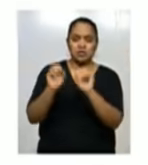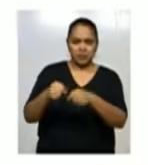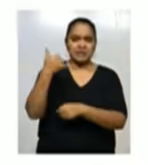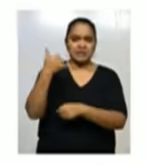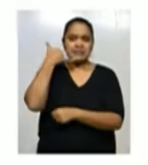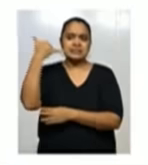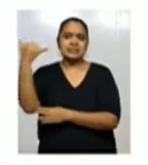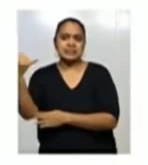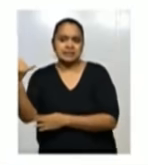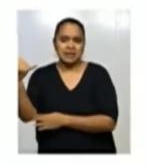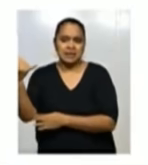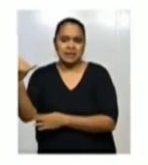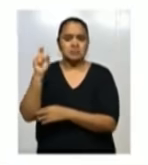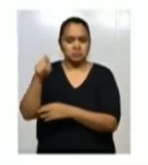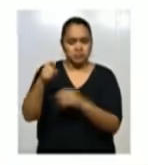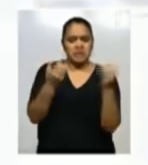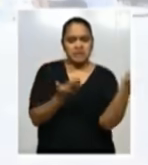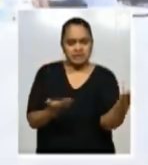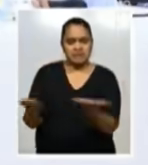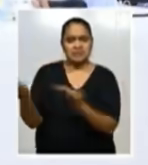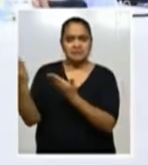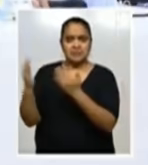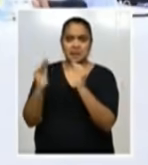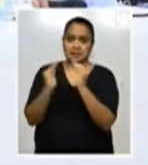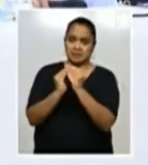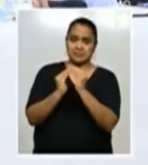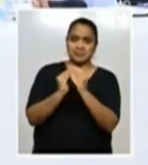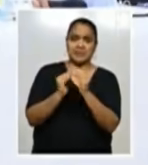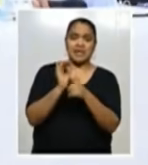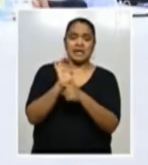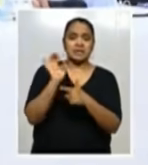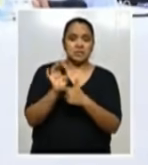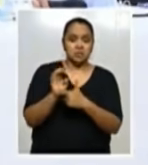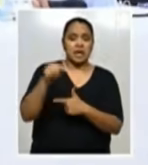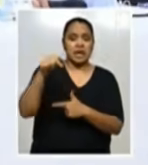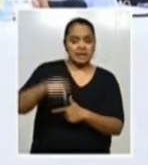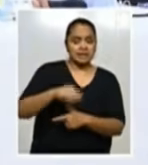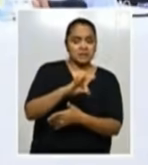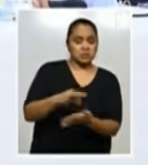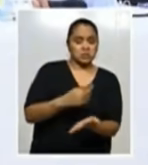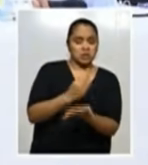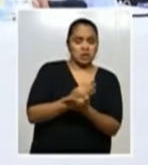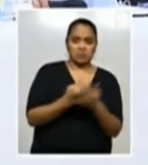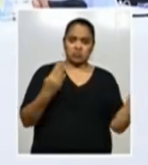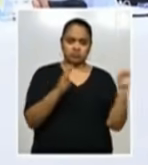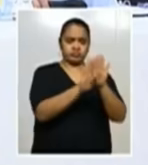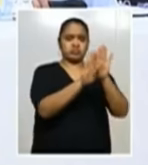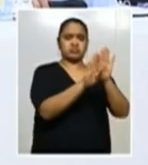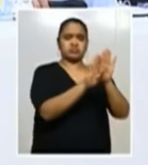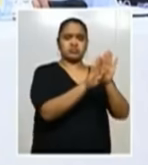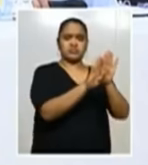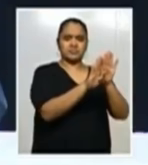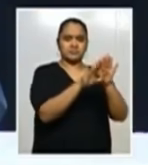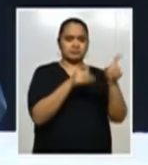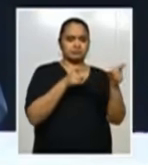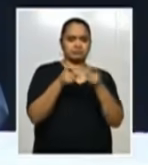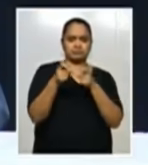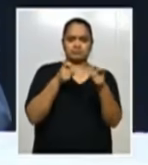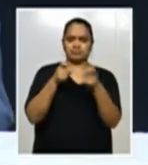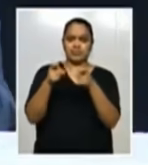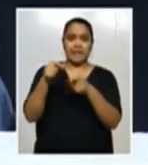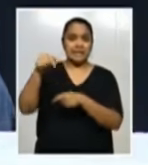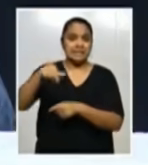ferias de agricultor, como hemos tenido el ejemplo aquí en Tegucigalpa, que han sido muy estrictos en llevar un control permanente de las medidas de